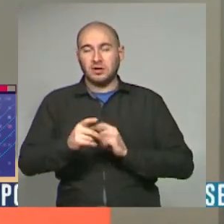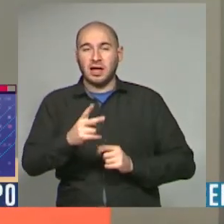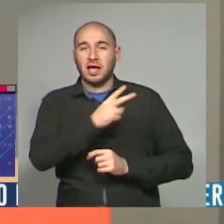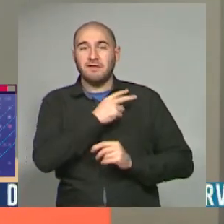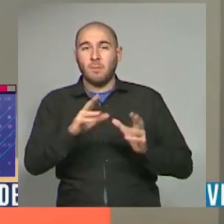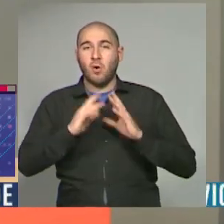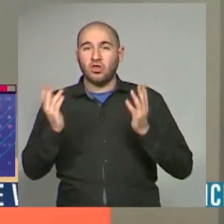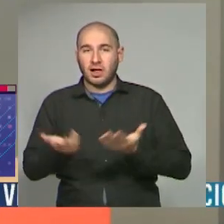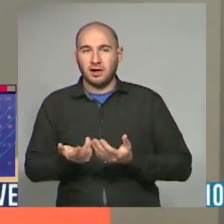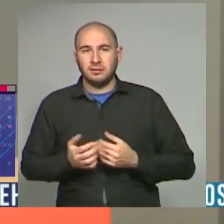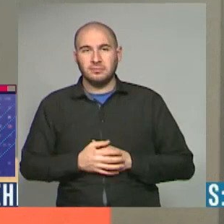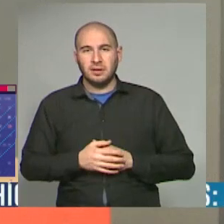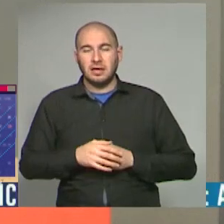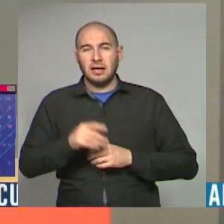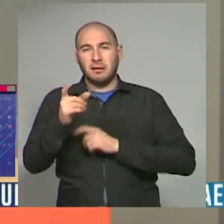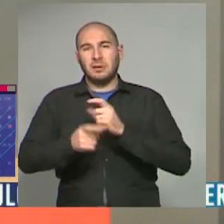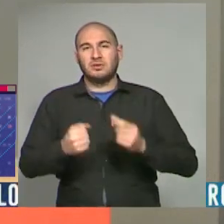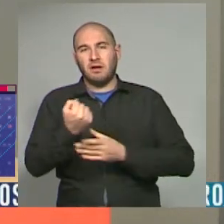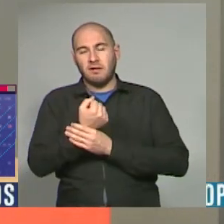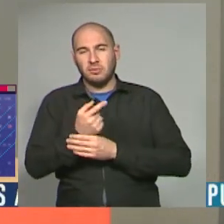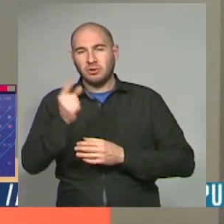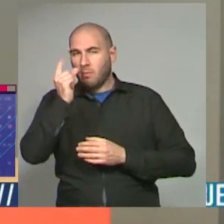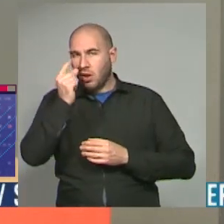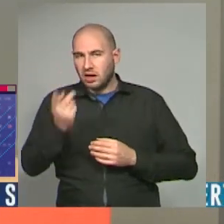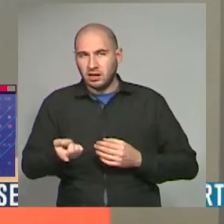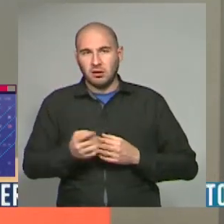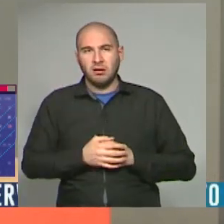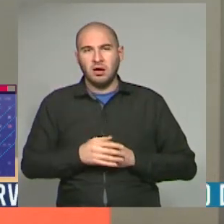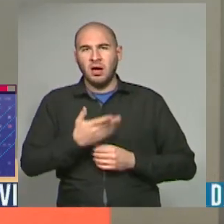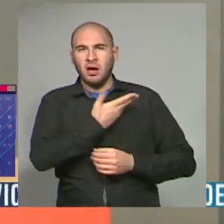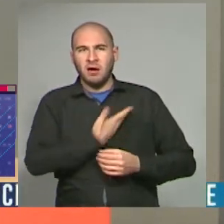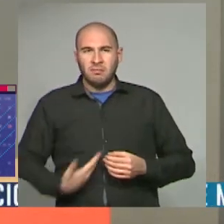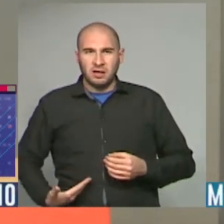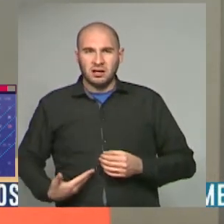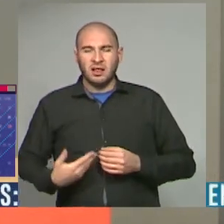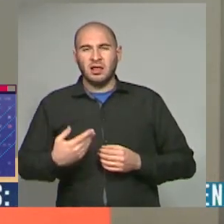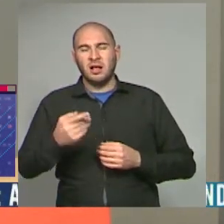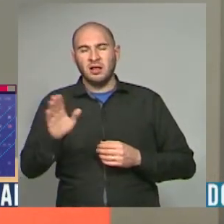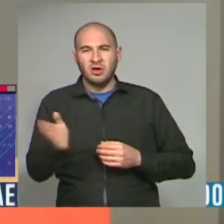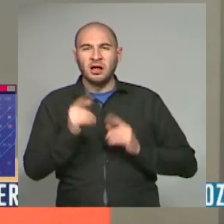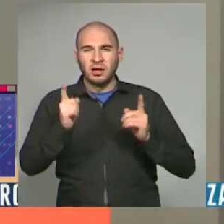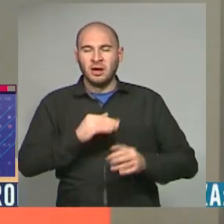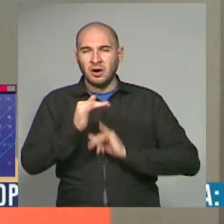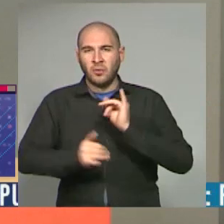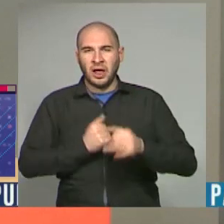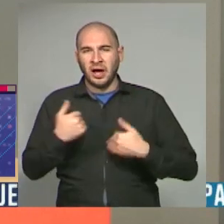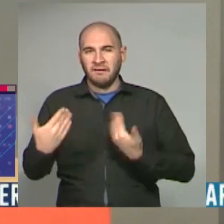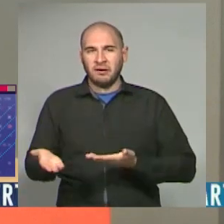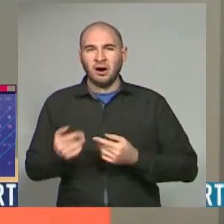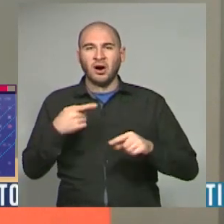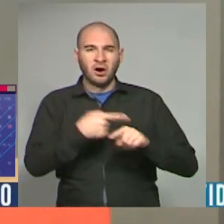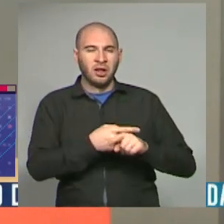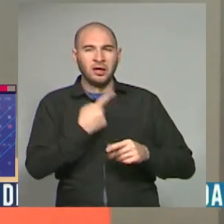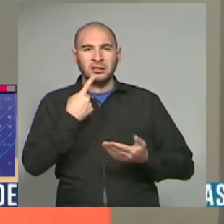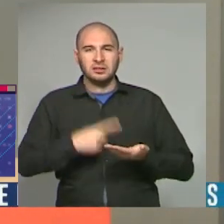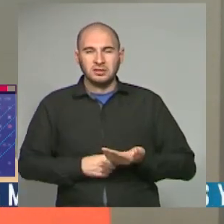líderes mundiales, ¿no? Personalidades de la política, presidentes, primeros mandatarios que también se pronunciaron a favor y en contra de